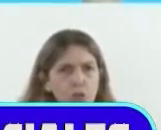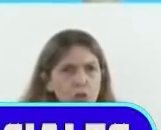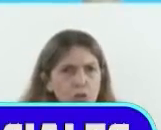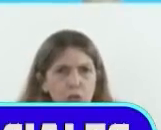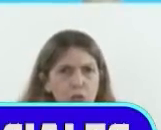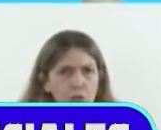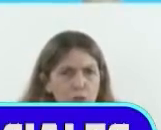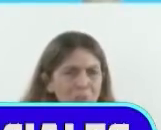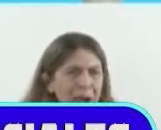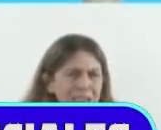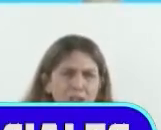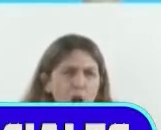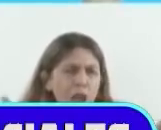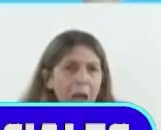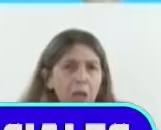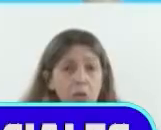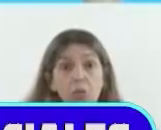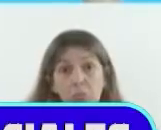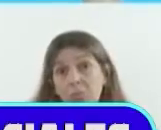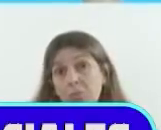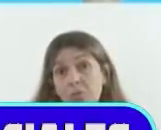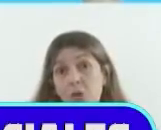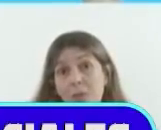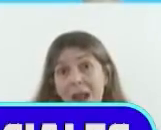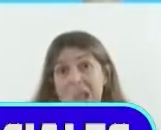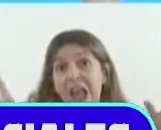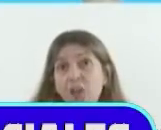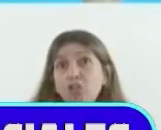Porque eso da una pauta de lo que está pasando.